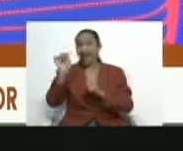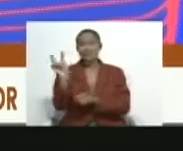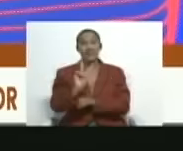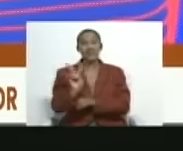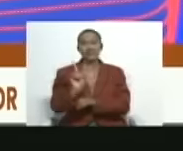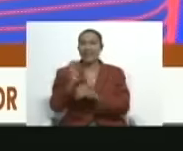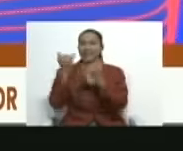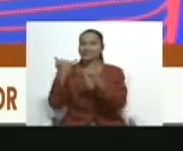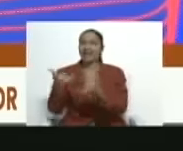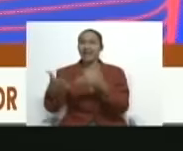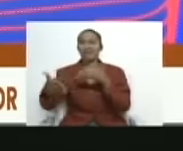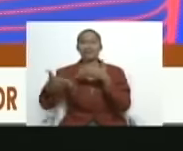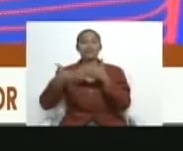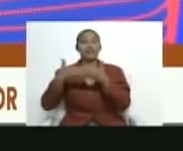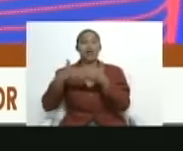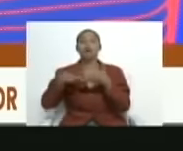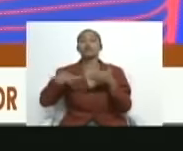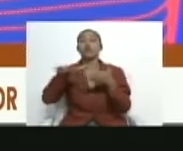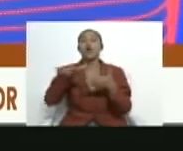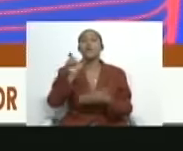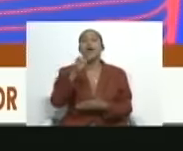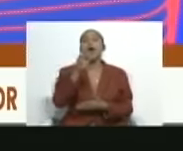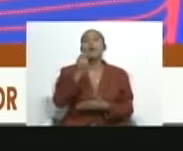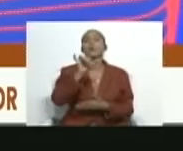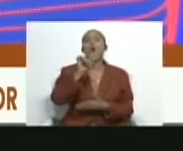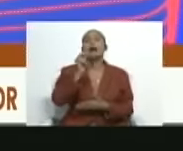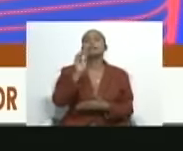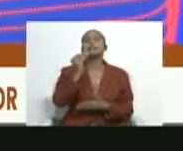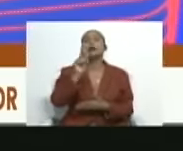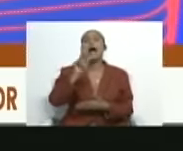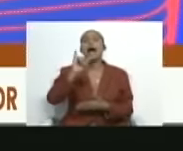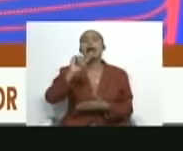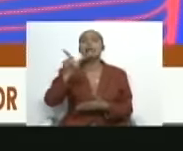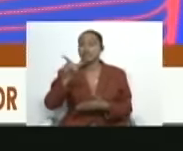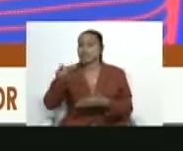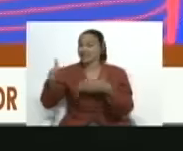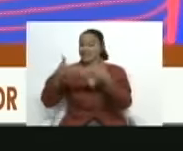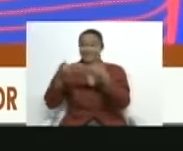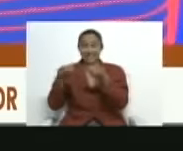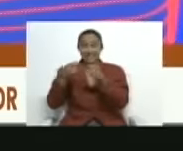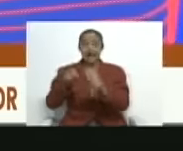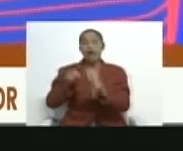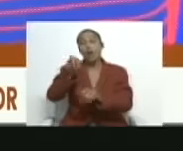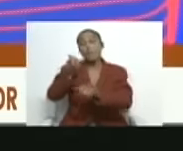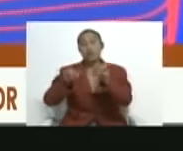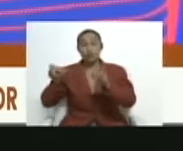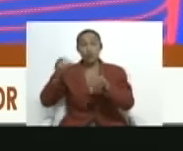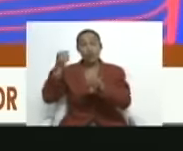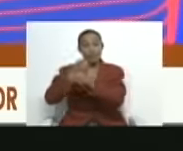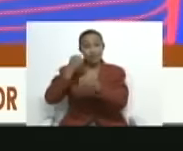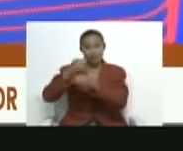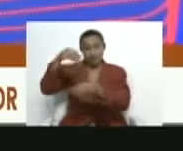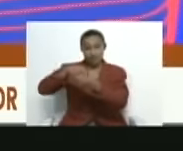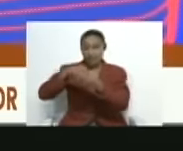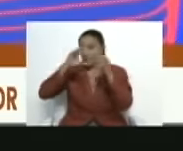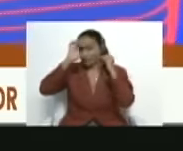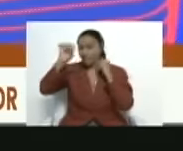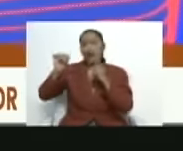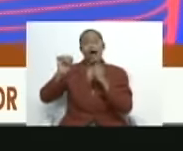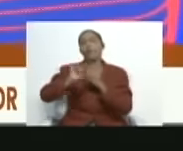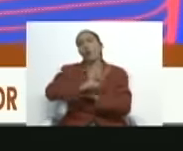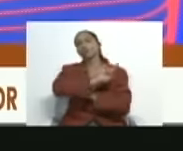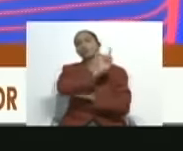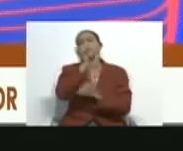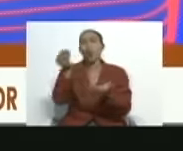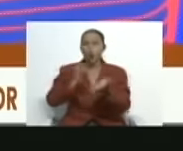el consulado en Guayaquil y que regrese el personal diplomático a Venezuela de inmediato tenemos un encargado de negocio el